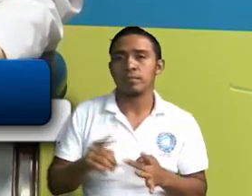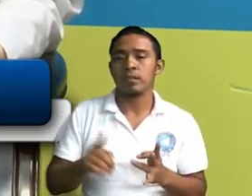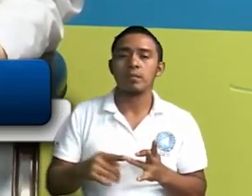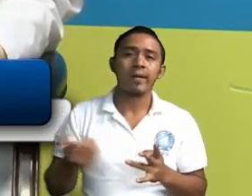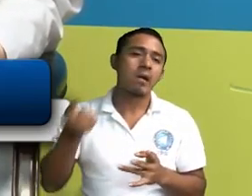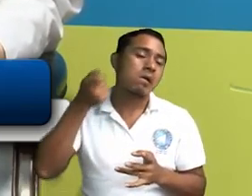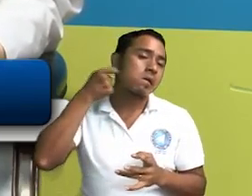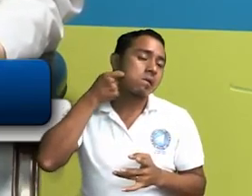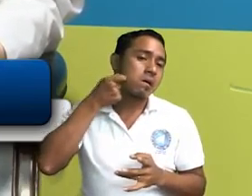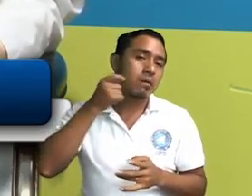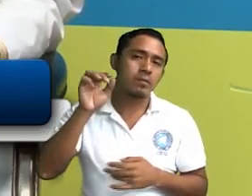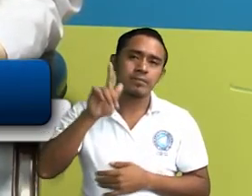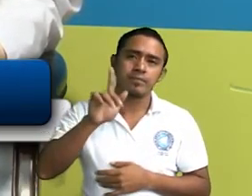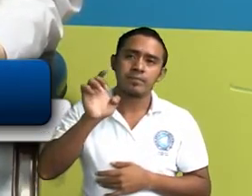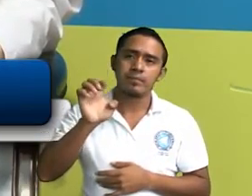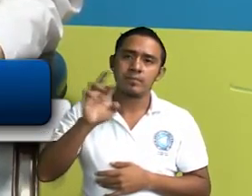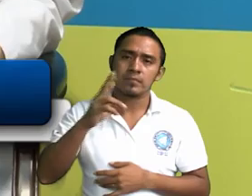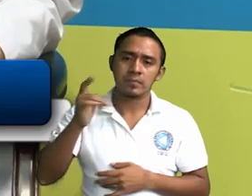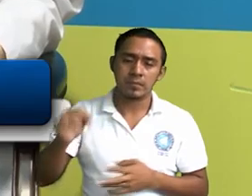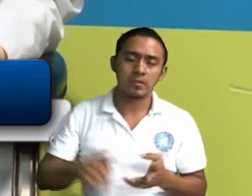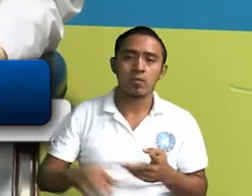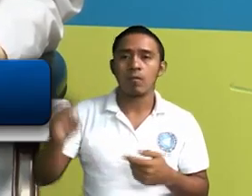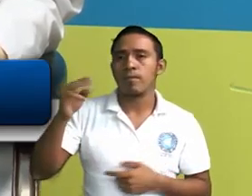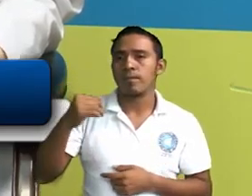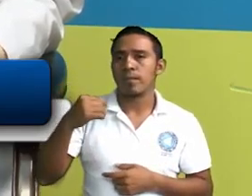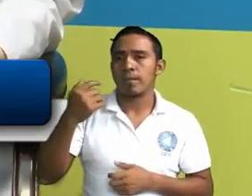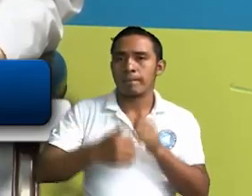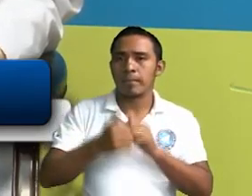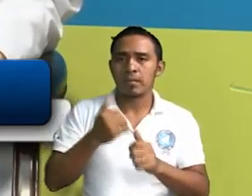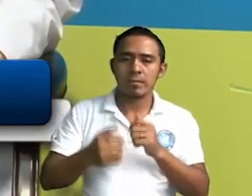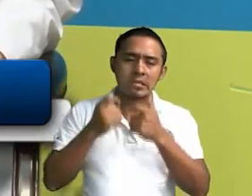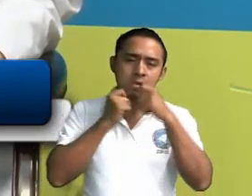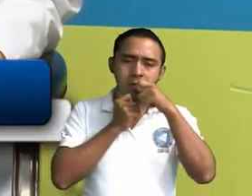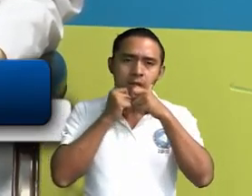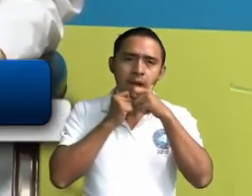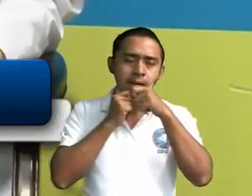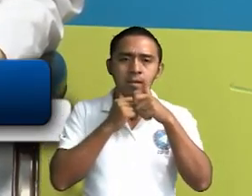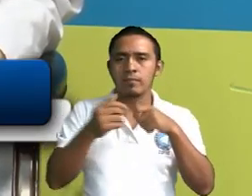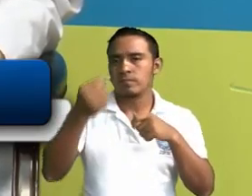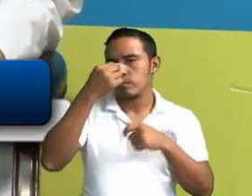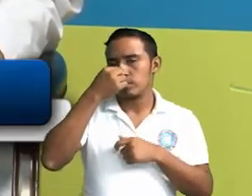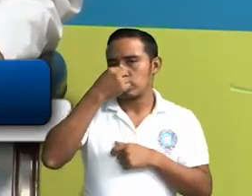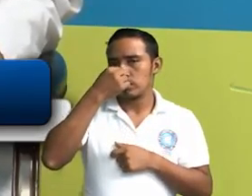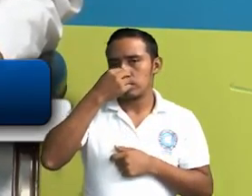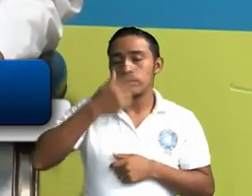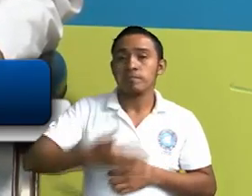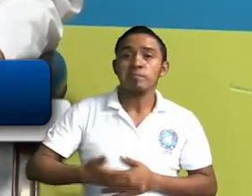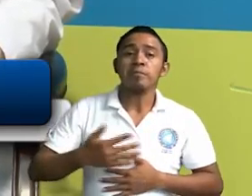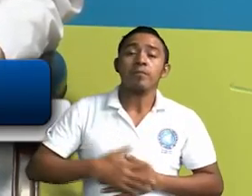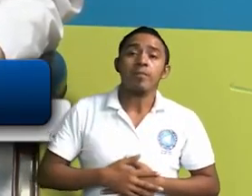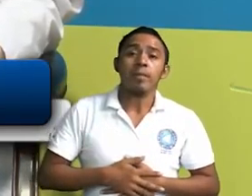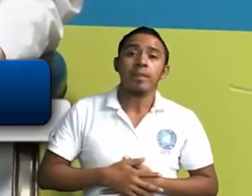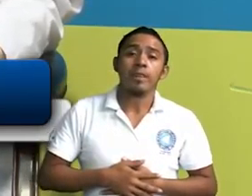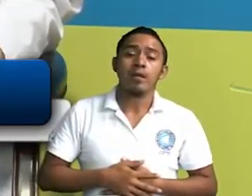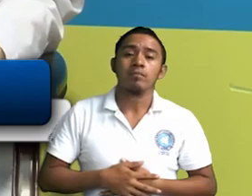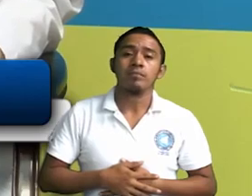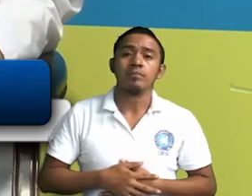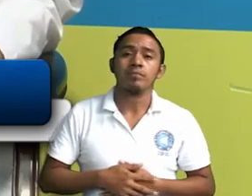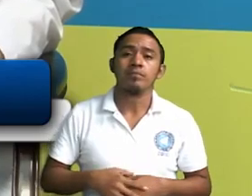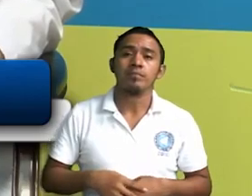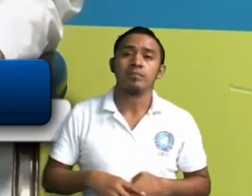pacientes que tienen trauma en la cara fractura mandibular estructuras nasales ese es el tipo de pacientes que nosotros valoramos